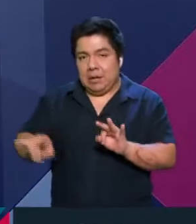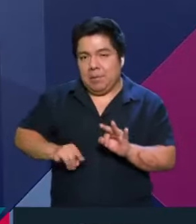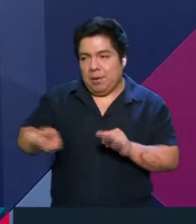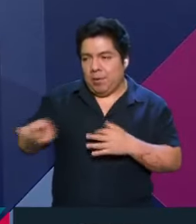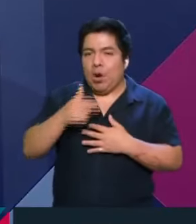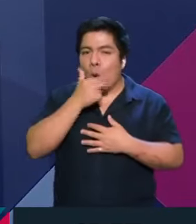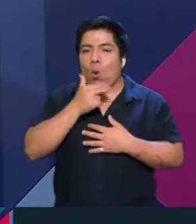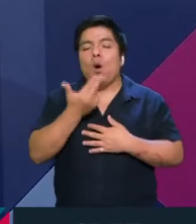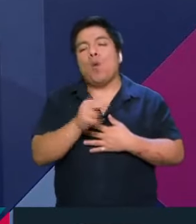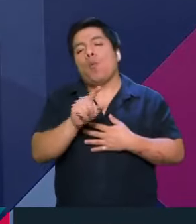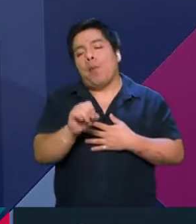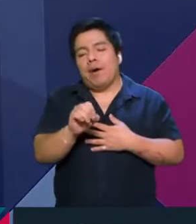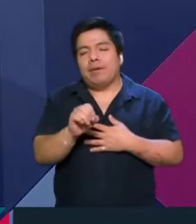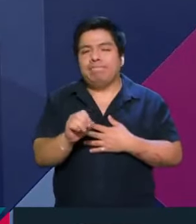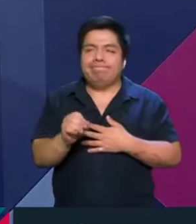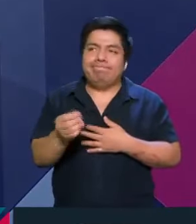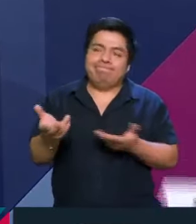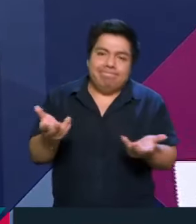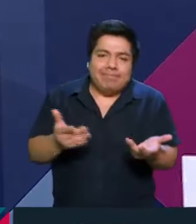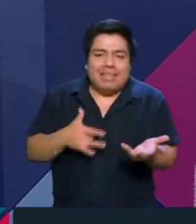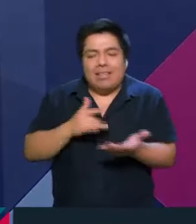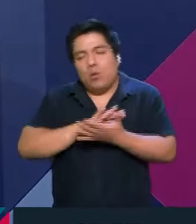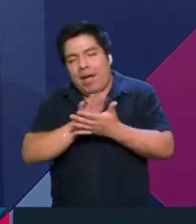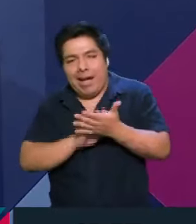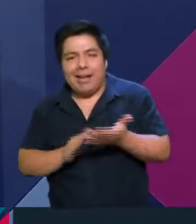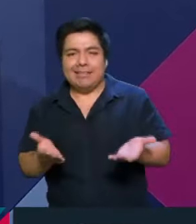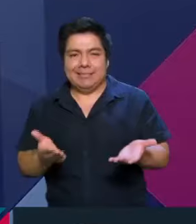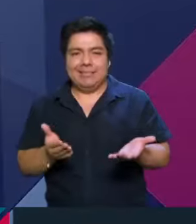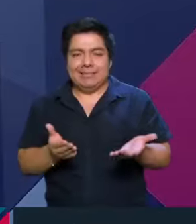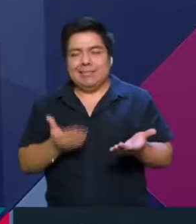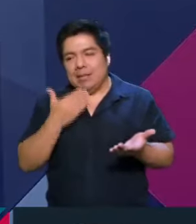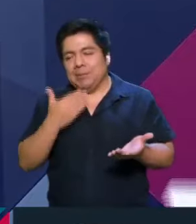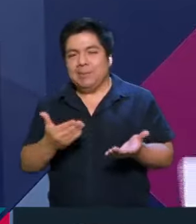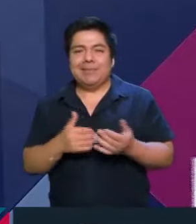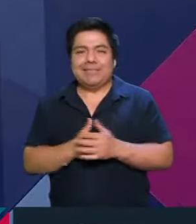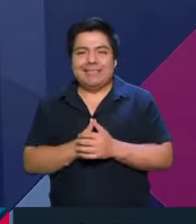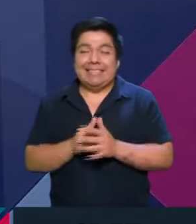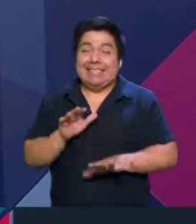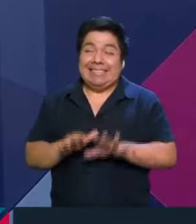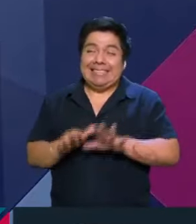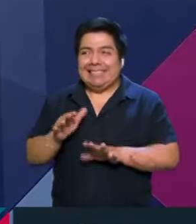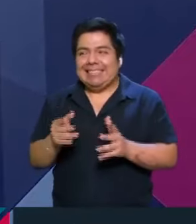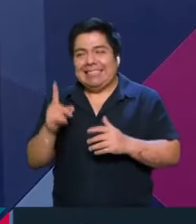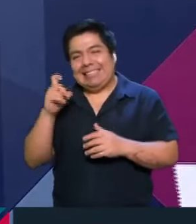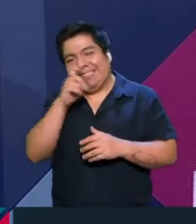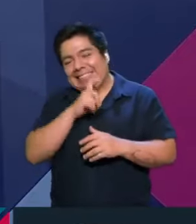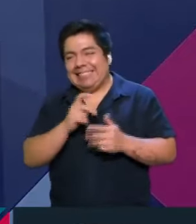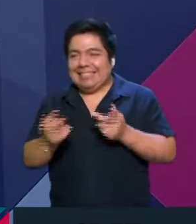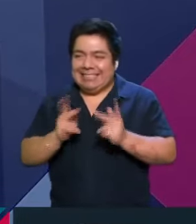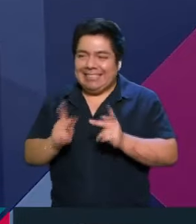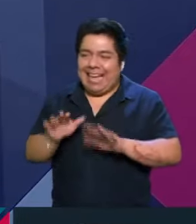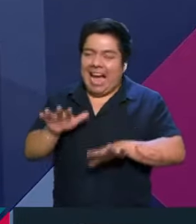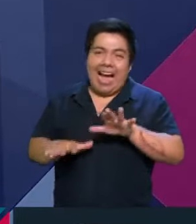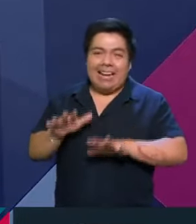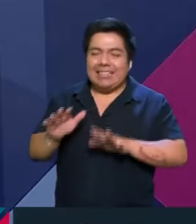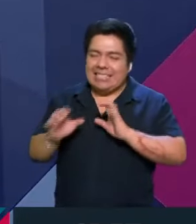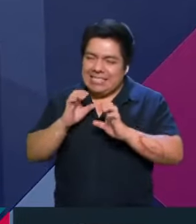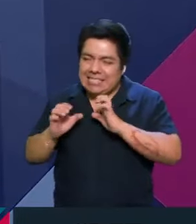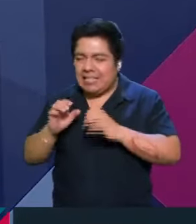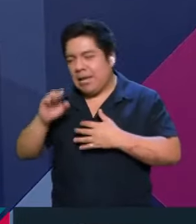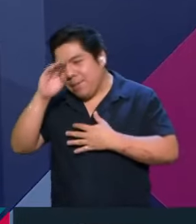hombre francamente sencillo y es complicado en algún momento